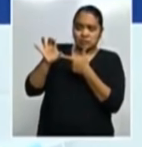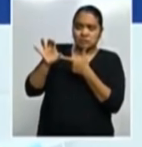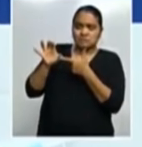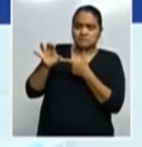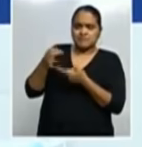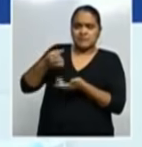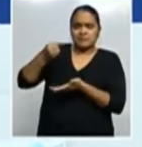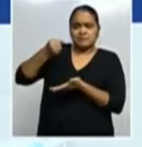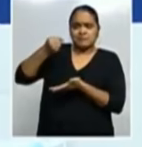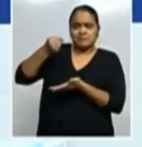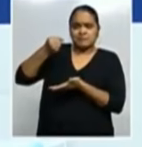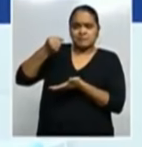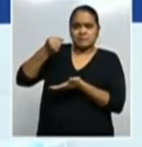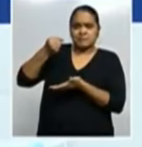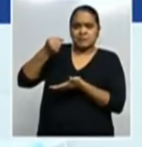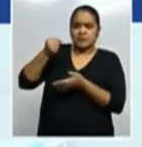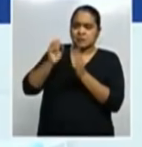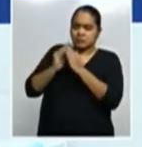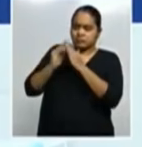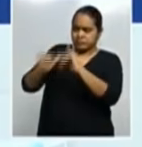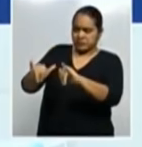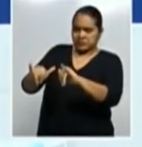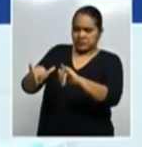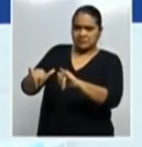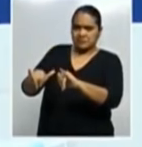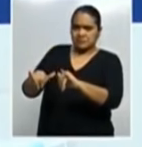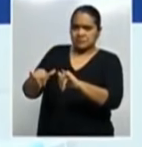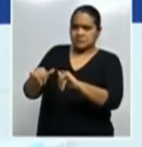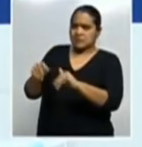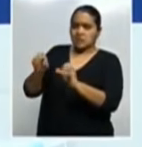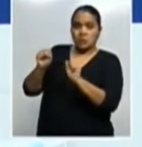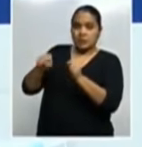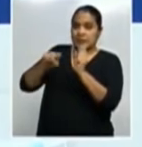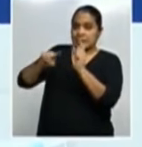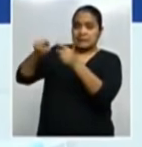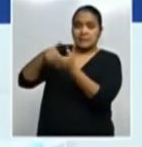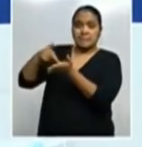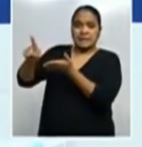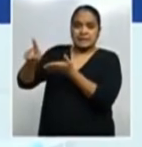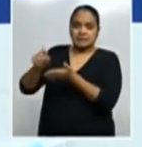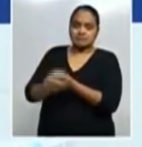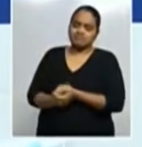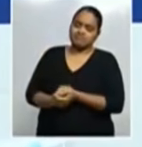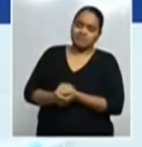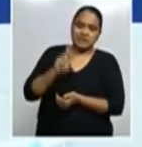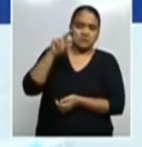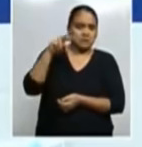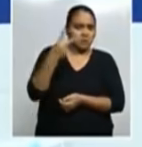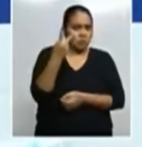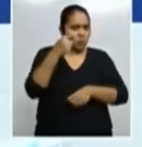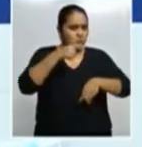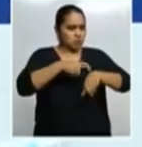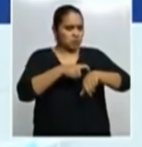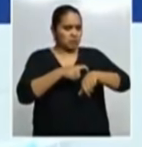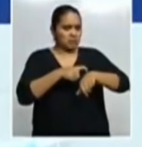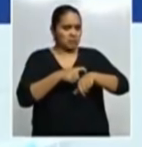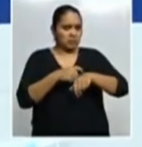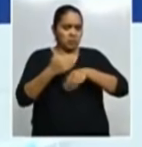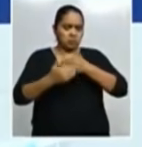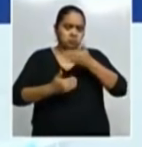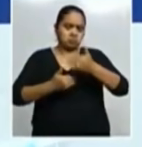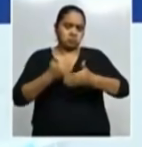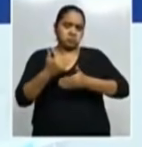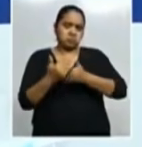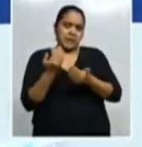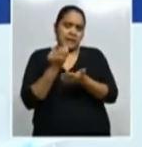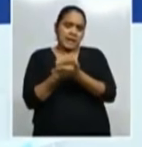se ha tomado este toque de queda para evitar la propagación de este virus. Y en el segundo momento ya estamos hablando de una reactivación económica. De